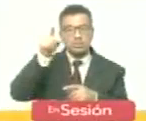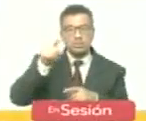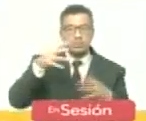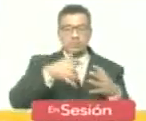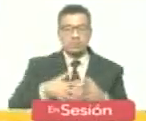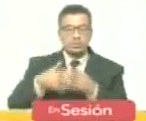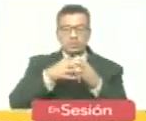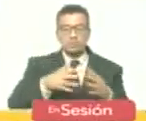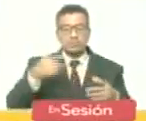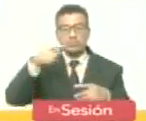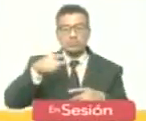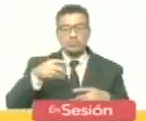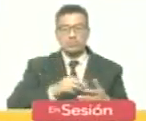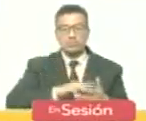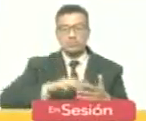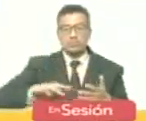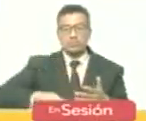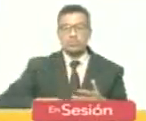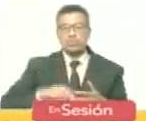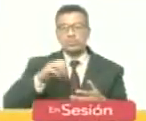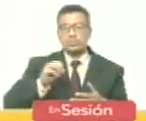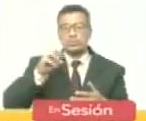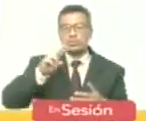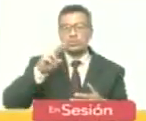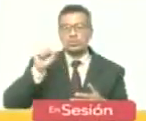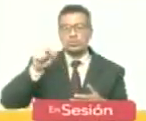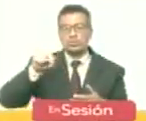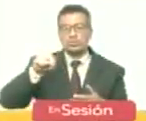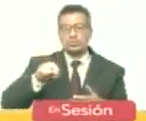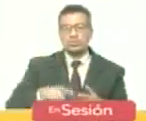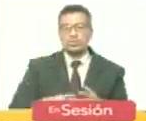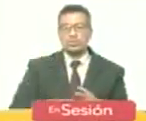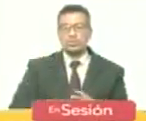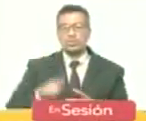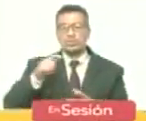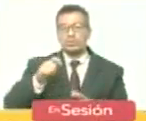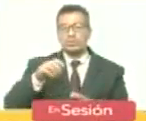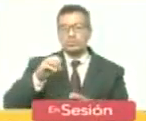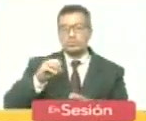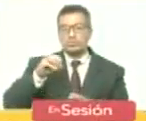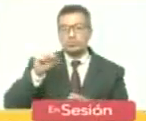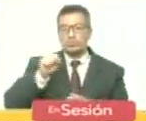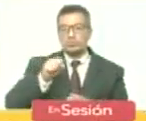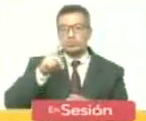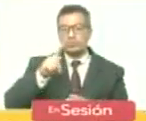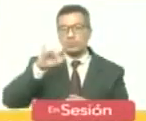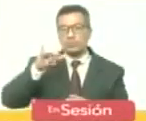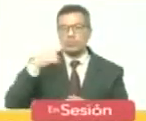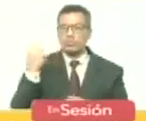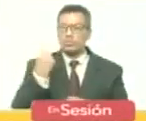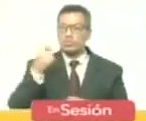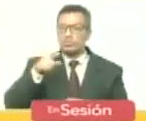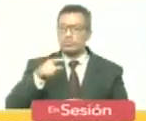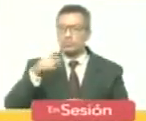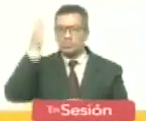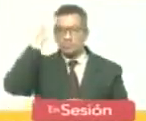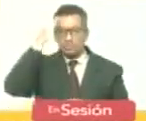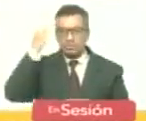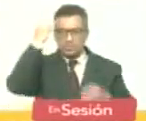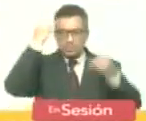Miami, Florida, el señor Osman Delgado Taborsky, que no solamente es el autor